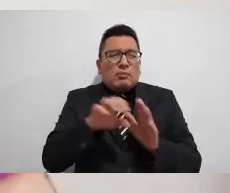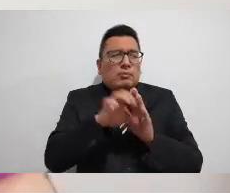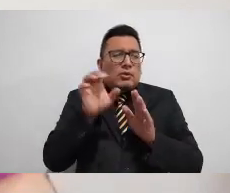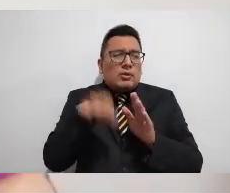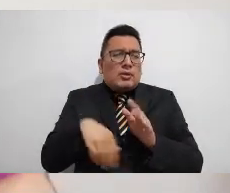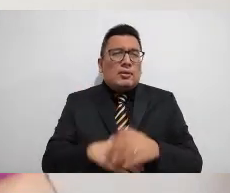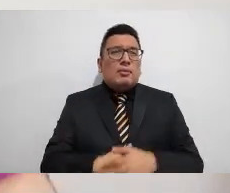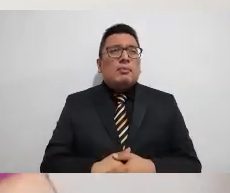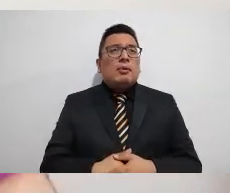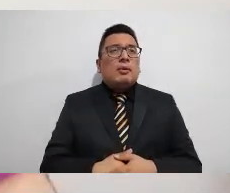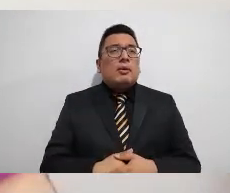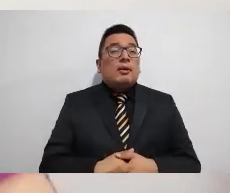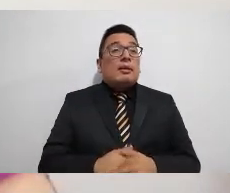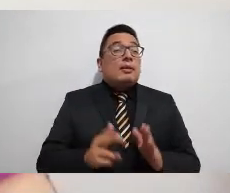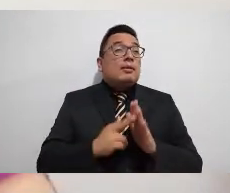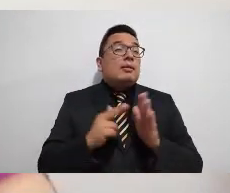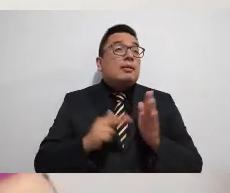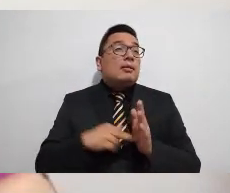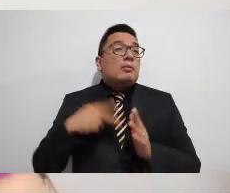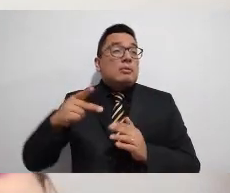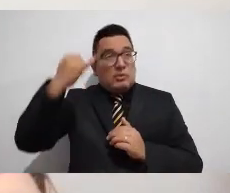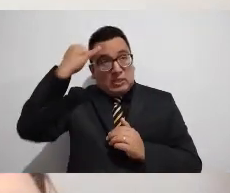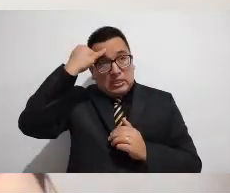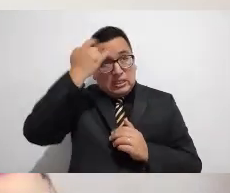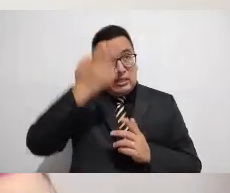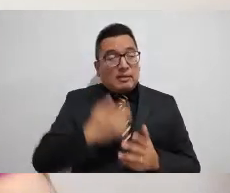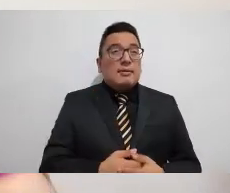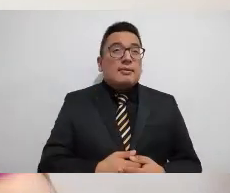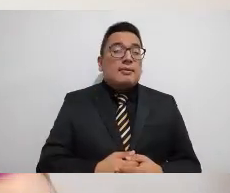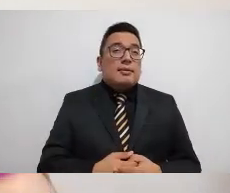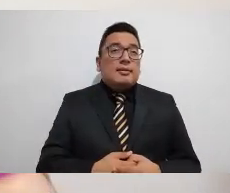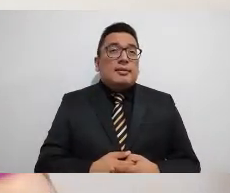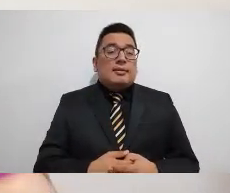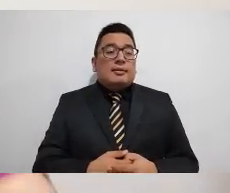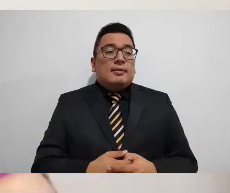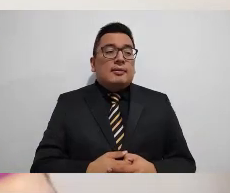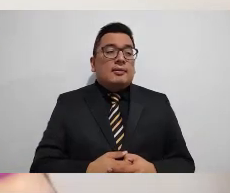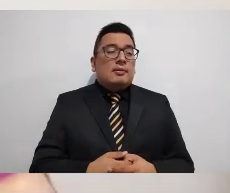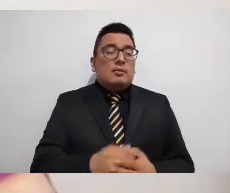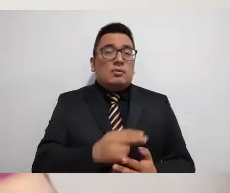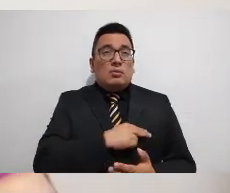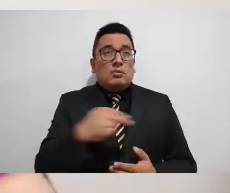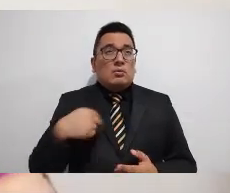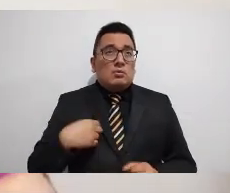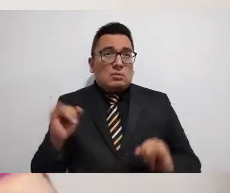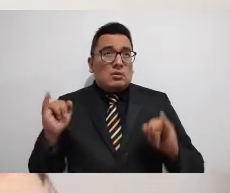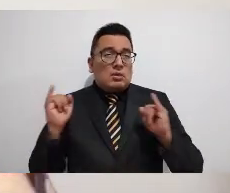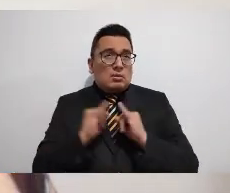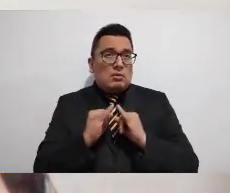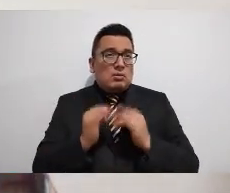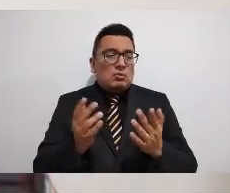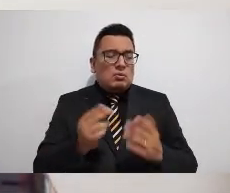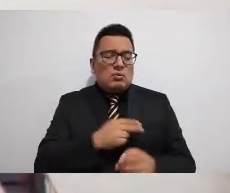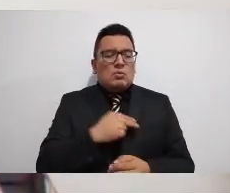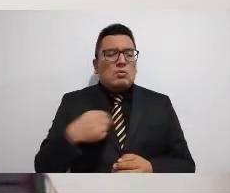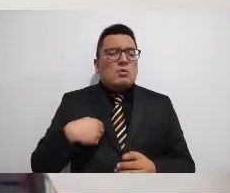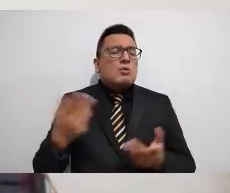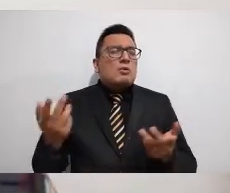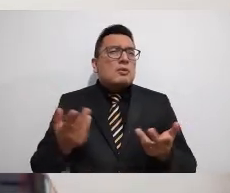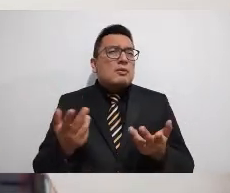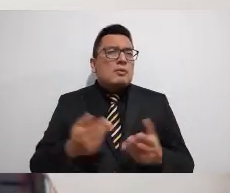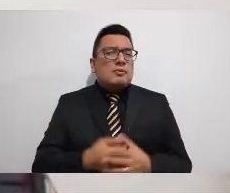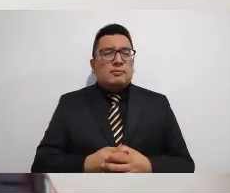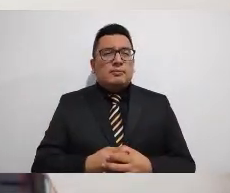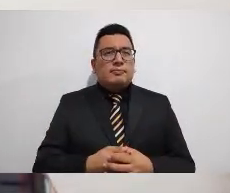el caso de sistemas normativos indígenas, como instituto, lo que